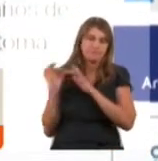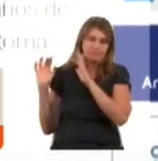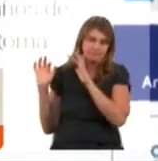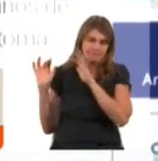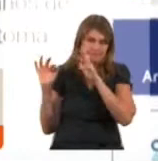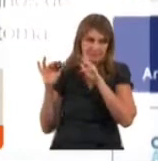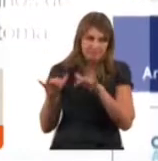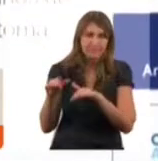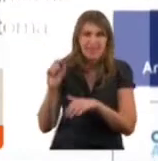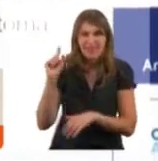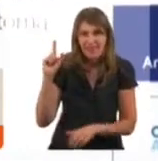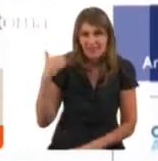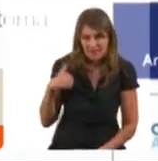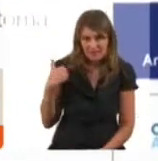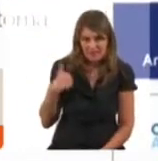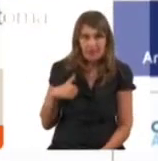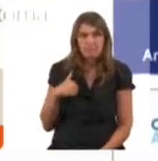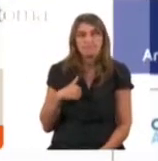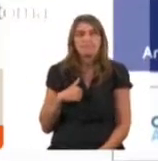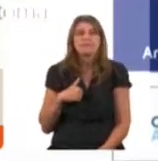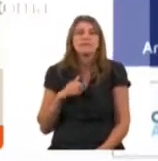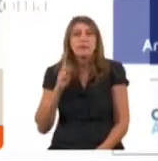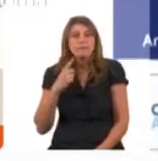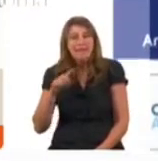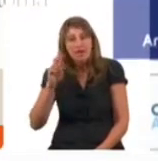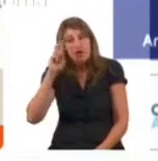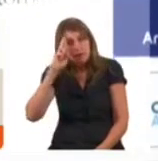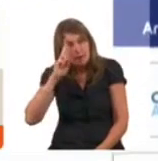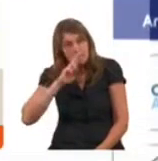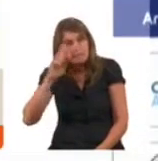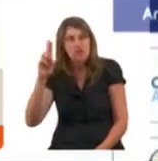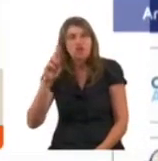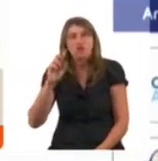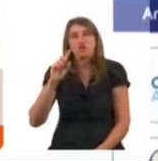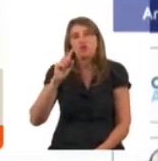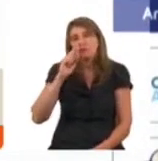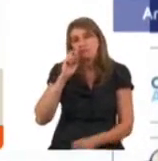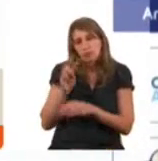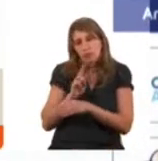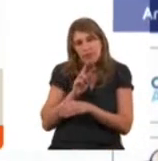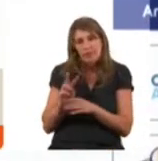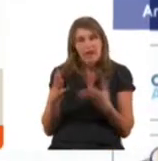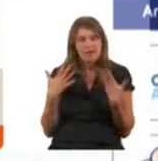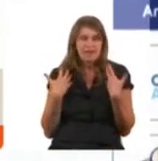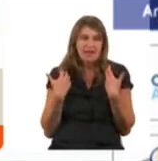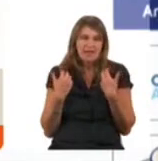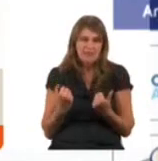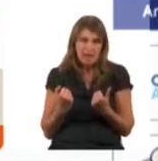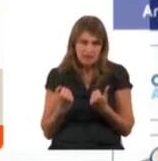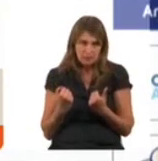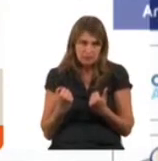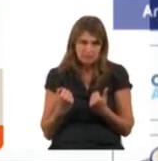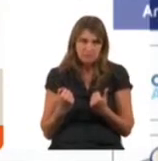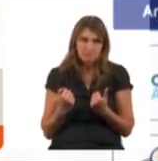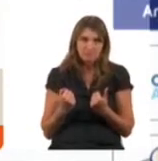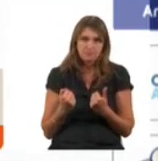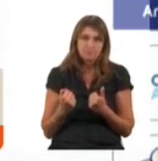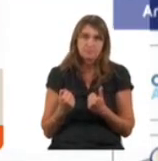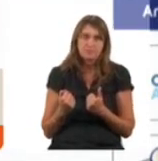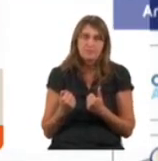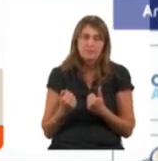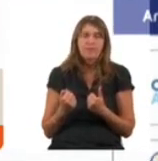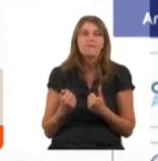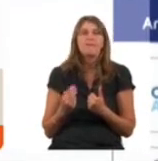República Argentina, cumpliendo los requisitos sanitarios más abajo expuestos. O sea, esto a las